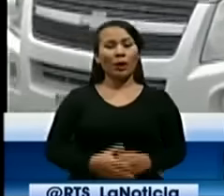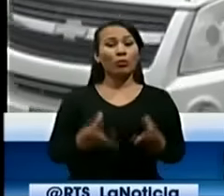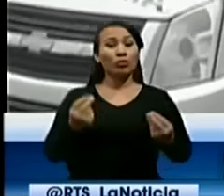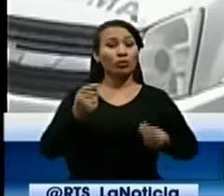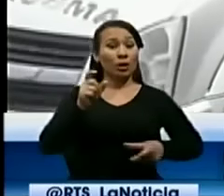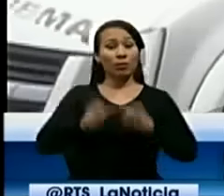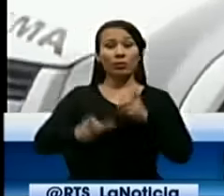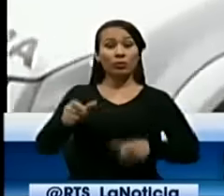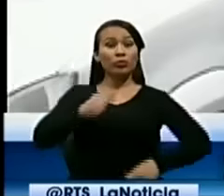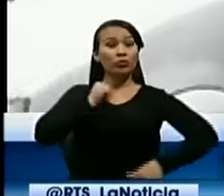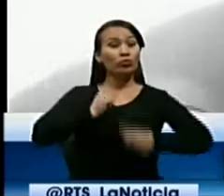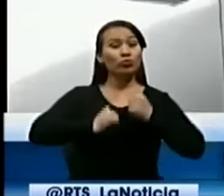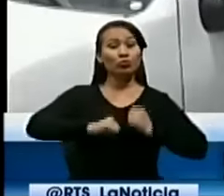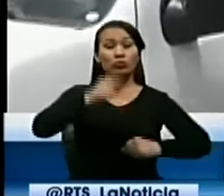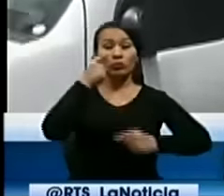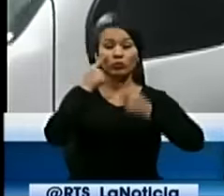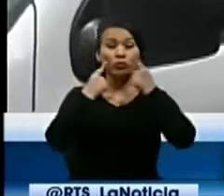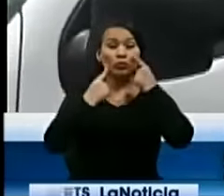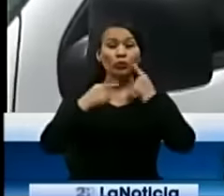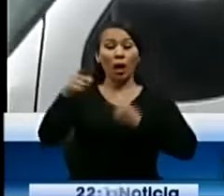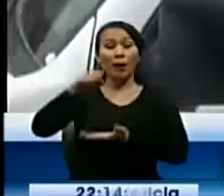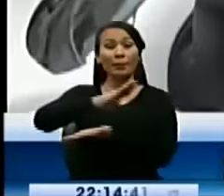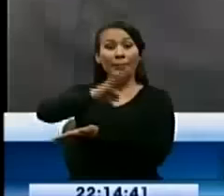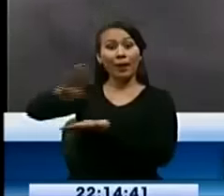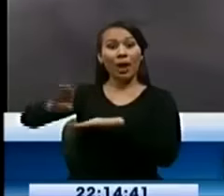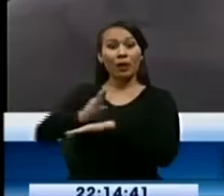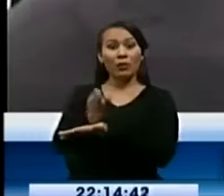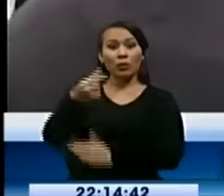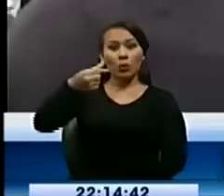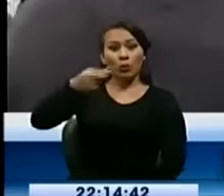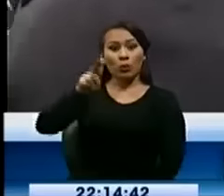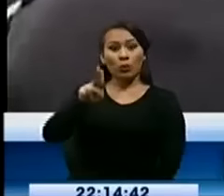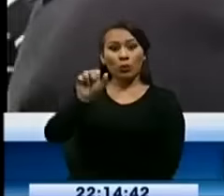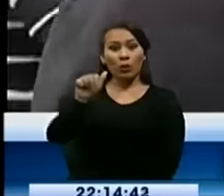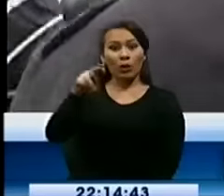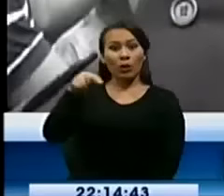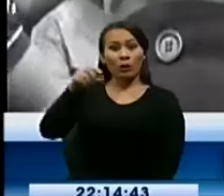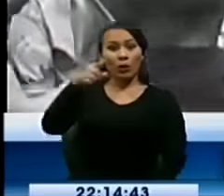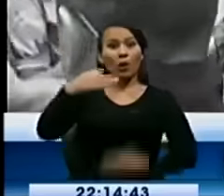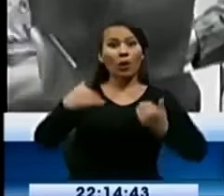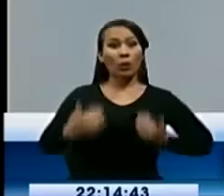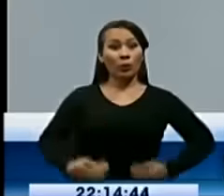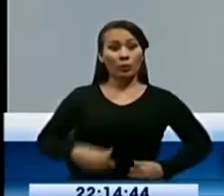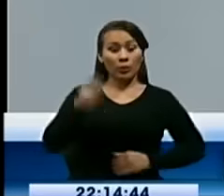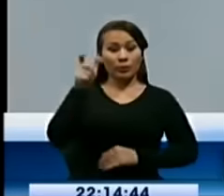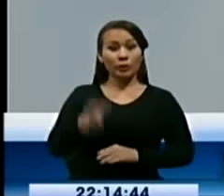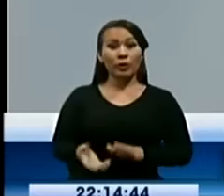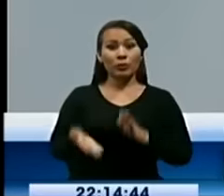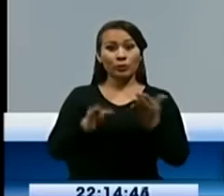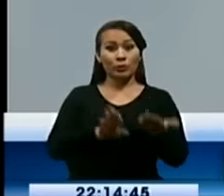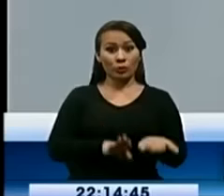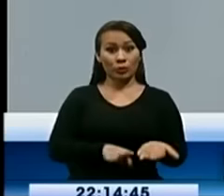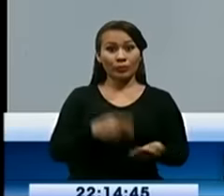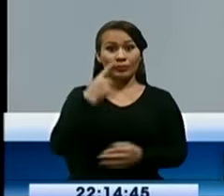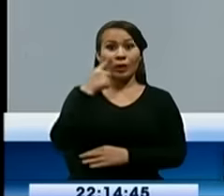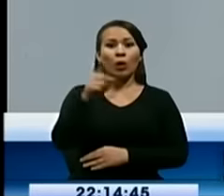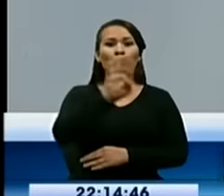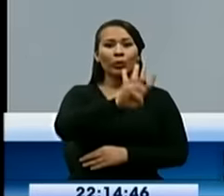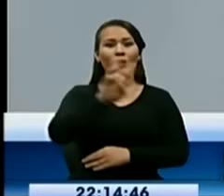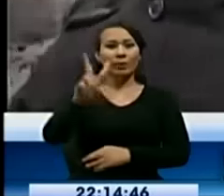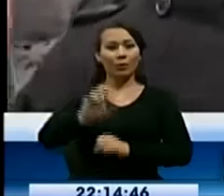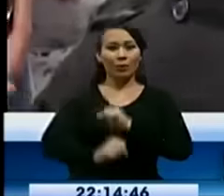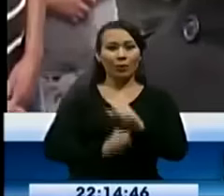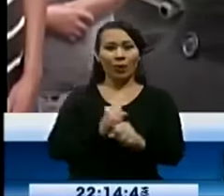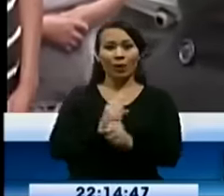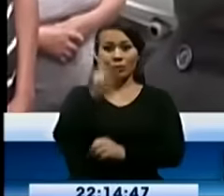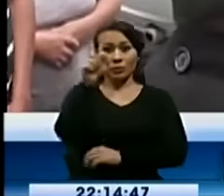se podía percibir en el barrio San Gabriel en Guano, hasta donde llegó el cuerpo sin vida de Óscar Villa, de 42 años de edad,